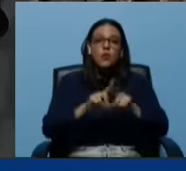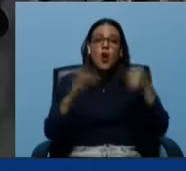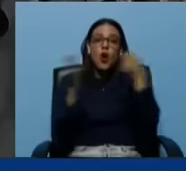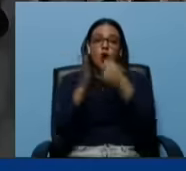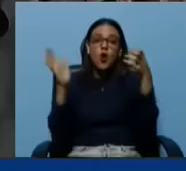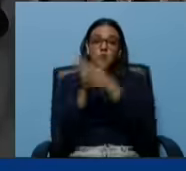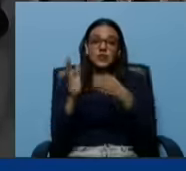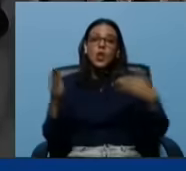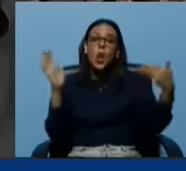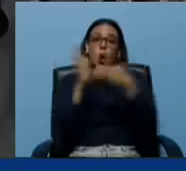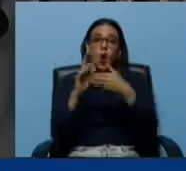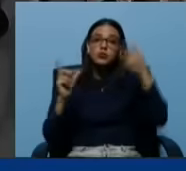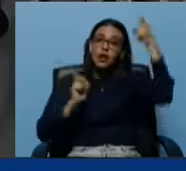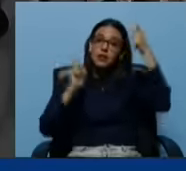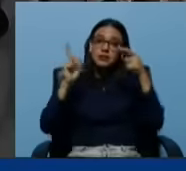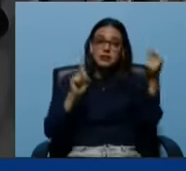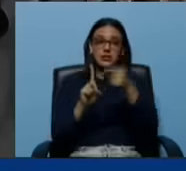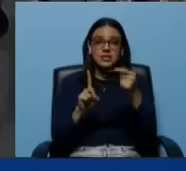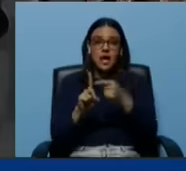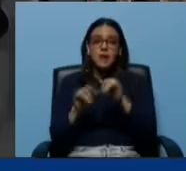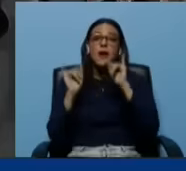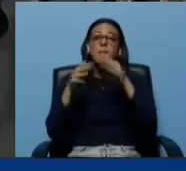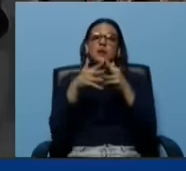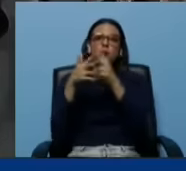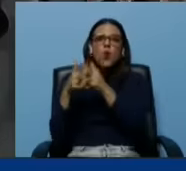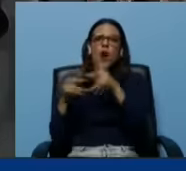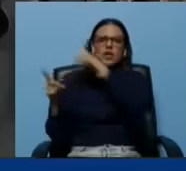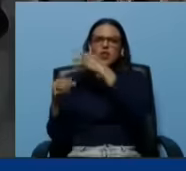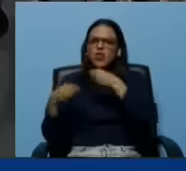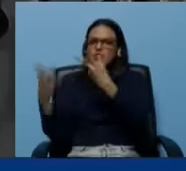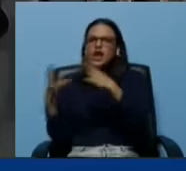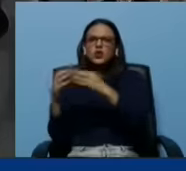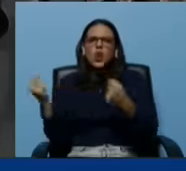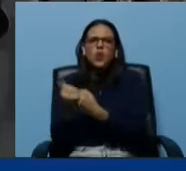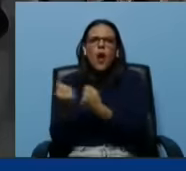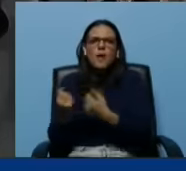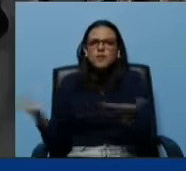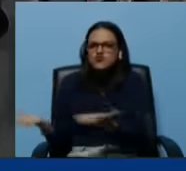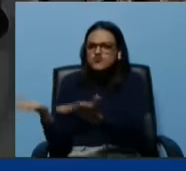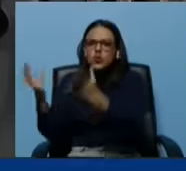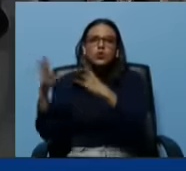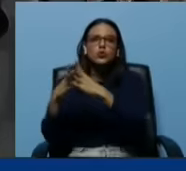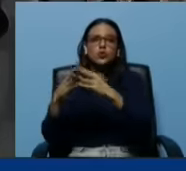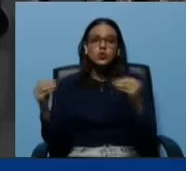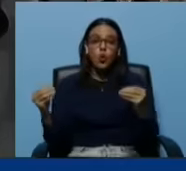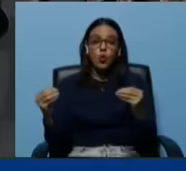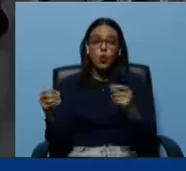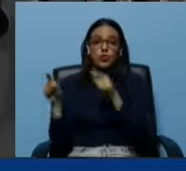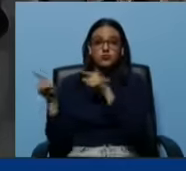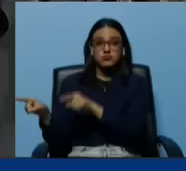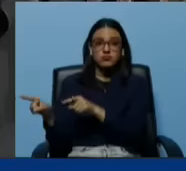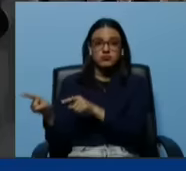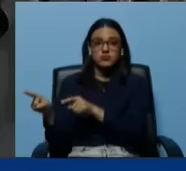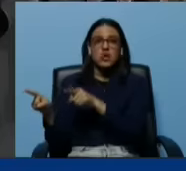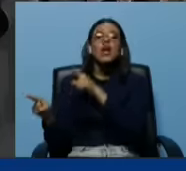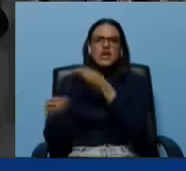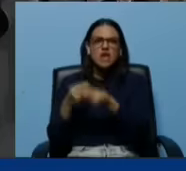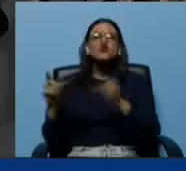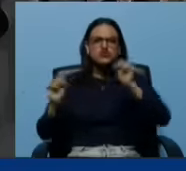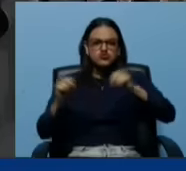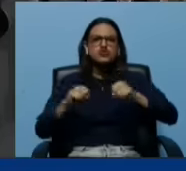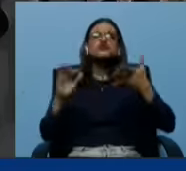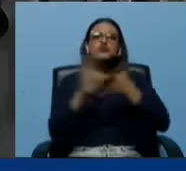de Chávez, los Estados Unidos apoyaron a la derecha y lo reconocieron